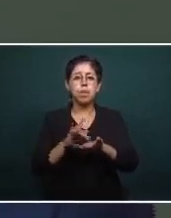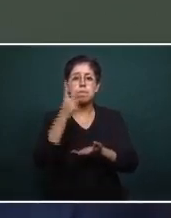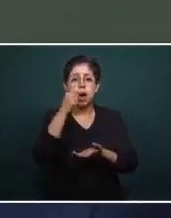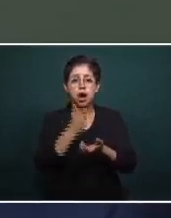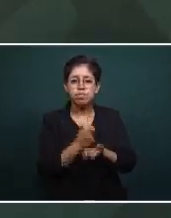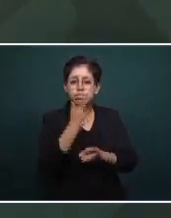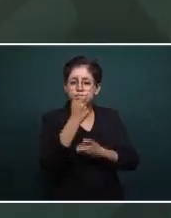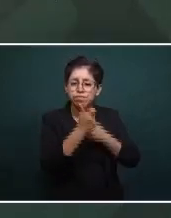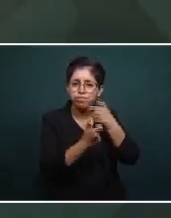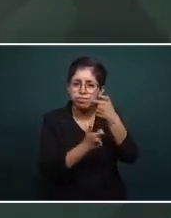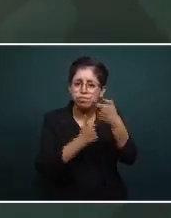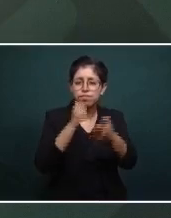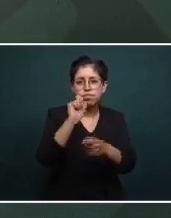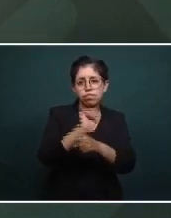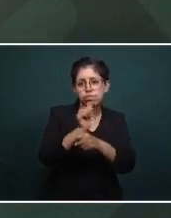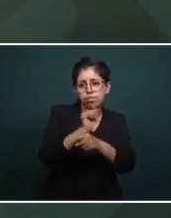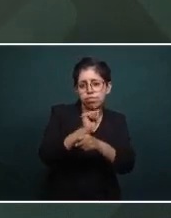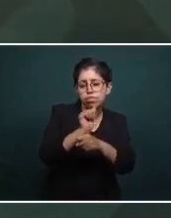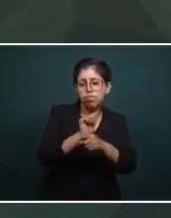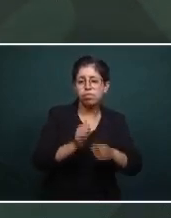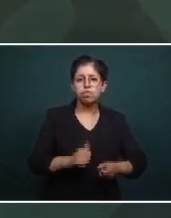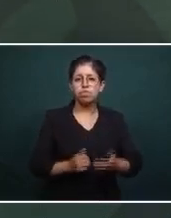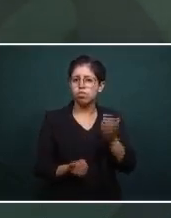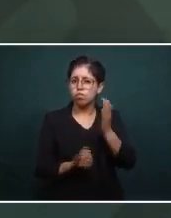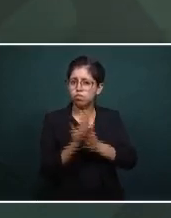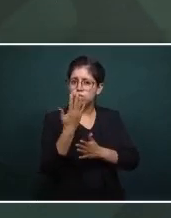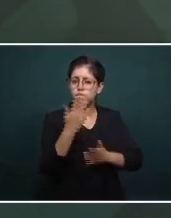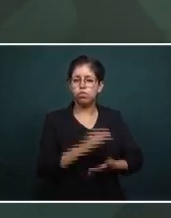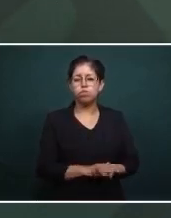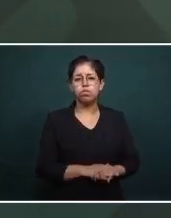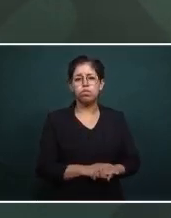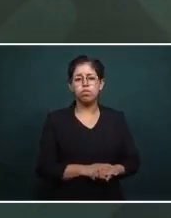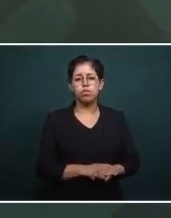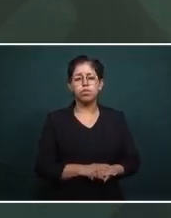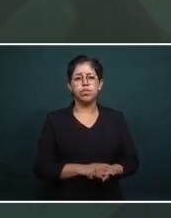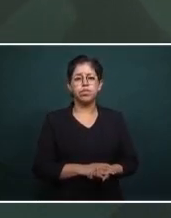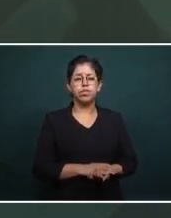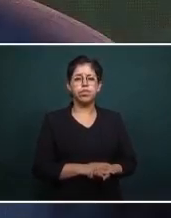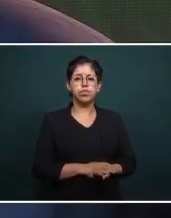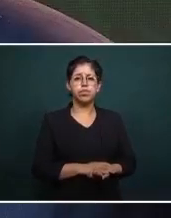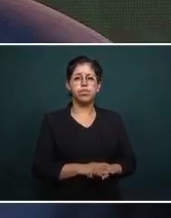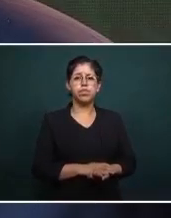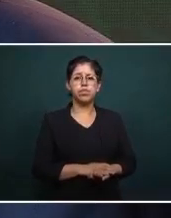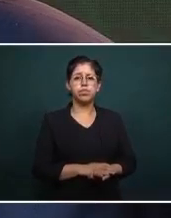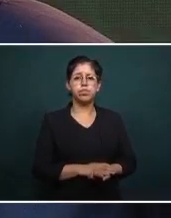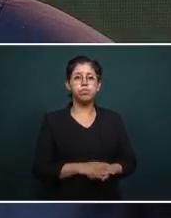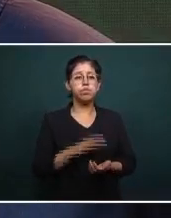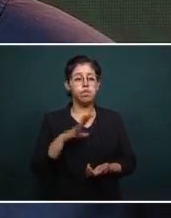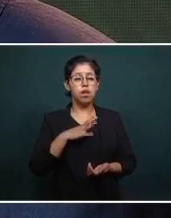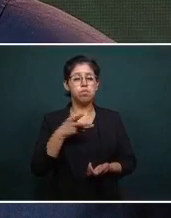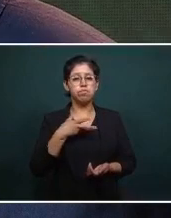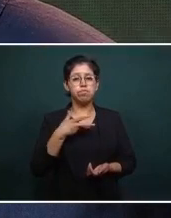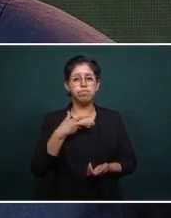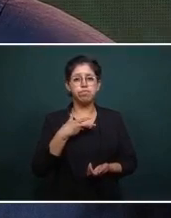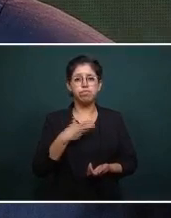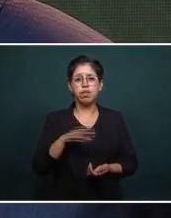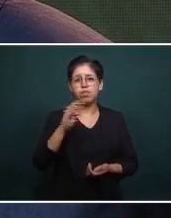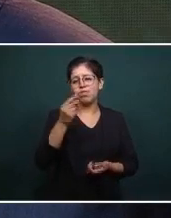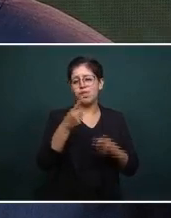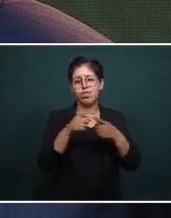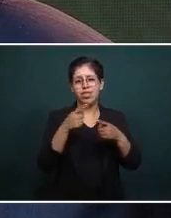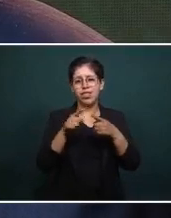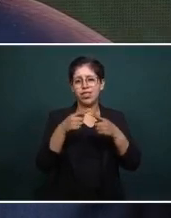estímulos. Tenemos la lección que nos han dado los cineastas